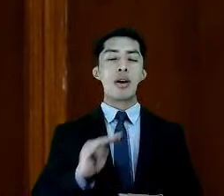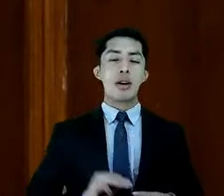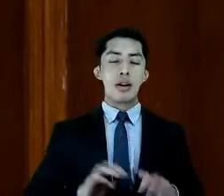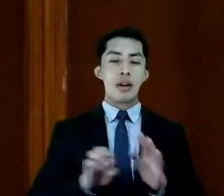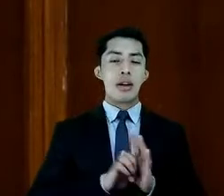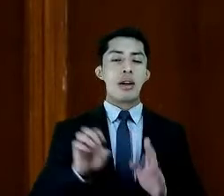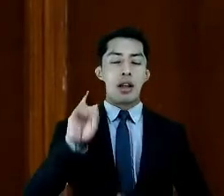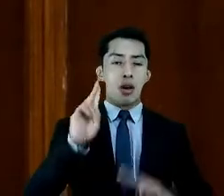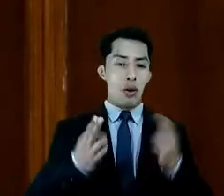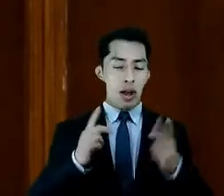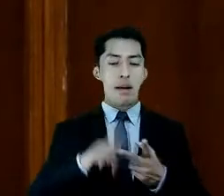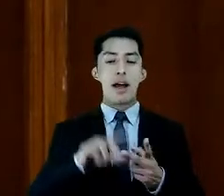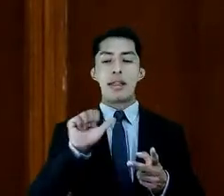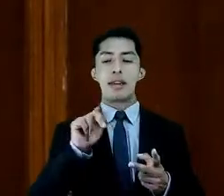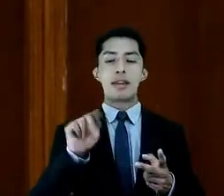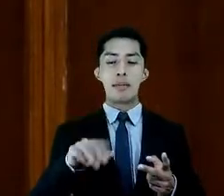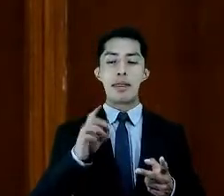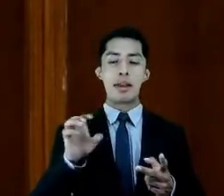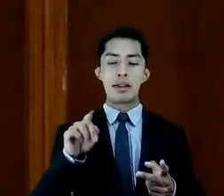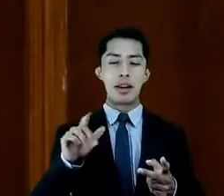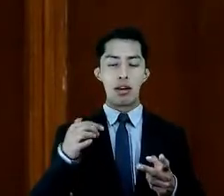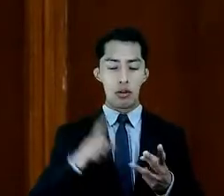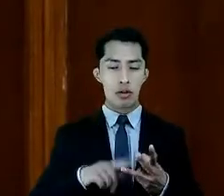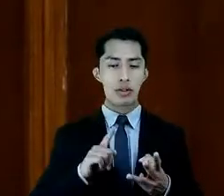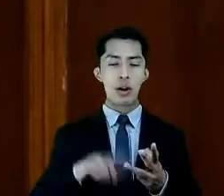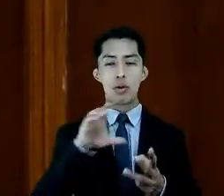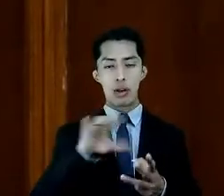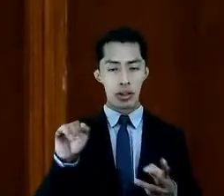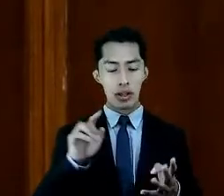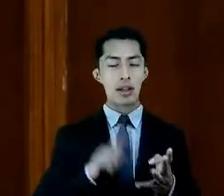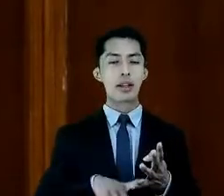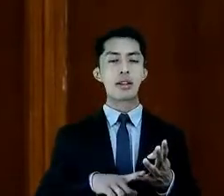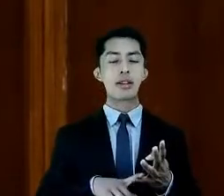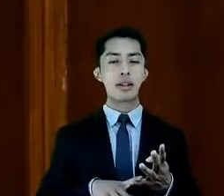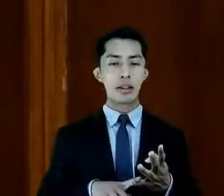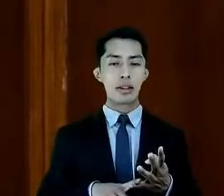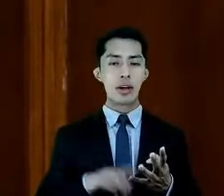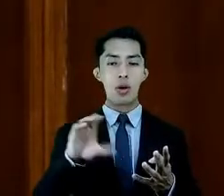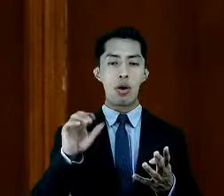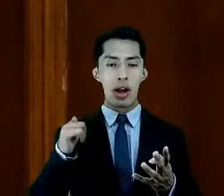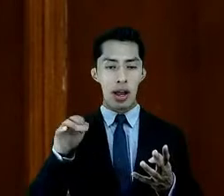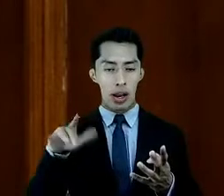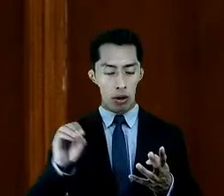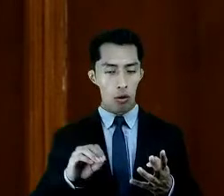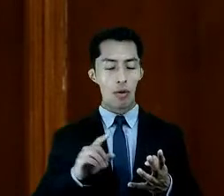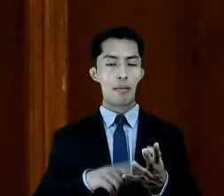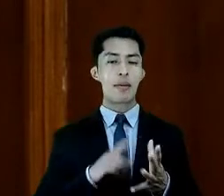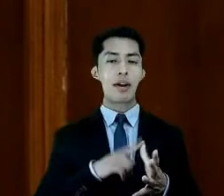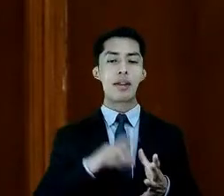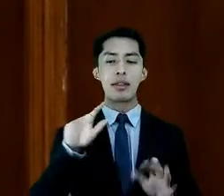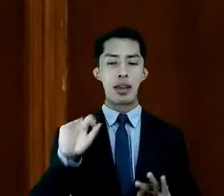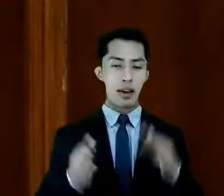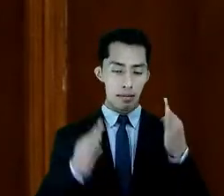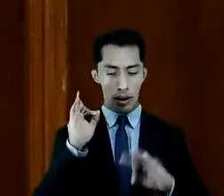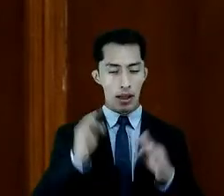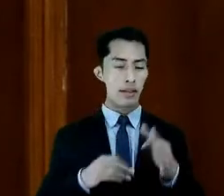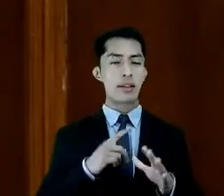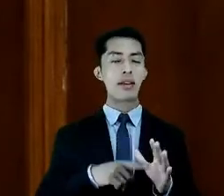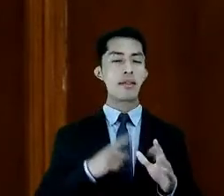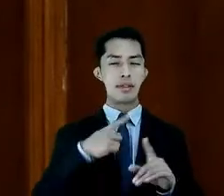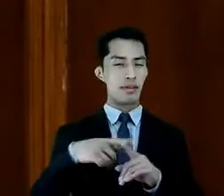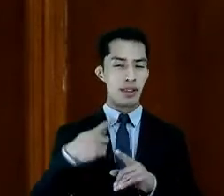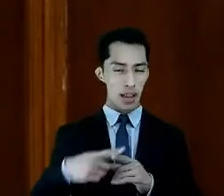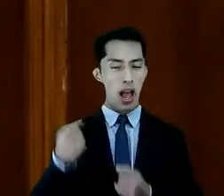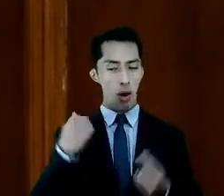como Naucalpan, Atizapán de Zaragoza, Cuautitlán, Coacalco de Berriozábal, Tlalnepantla de Base, entre